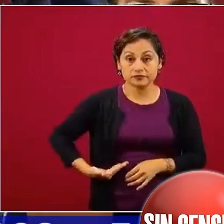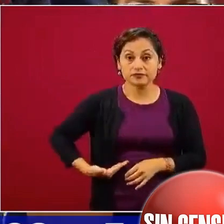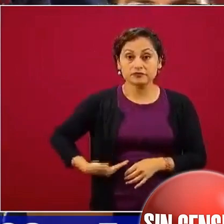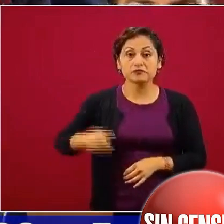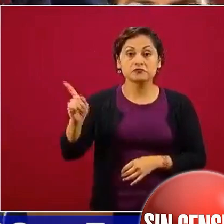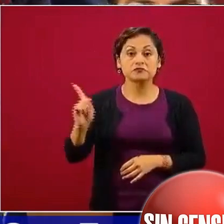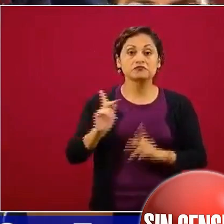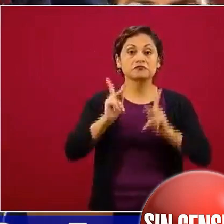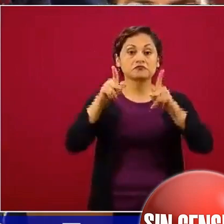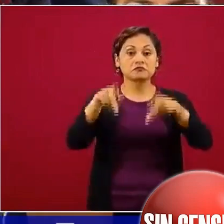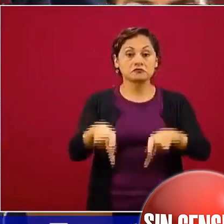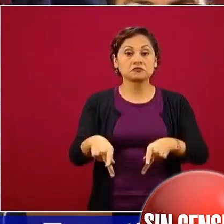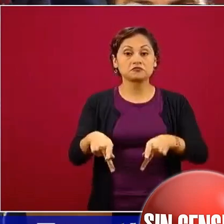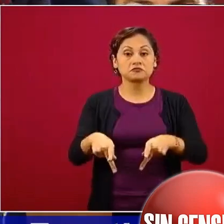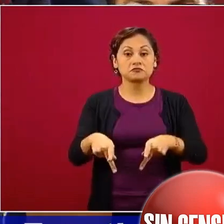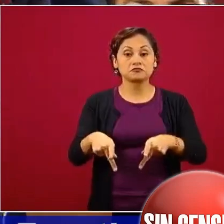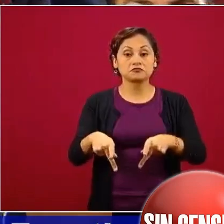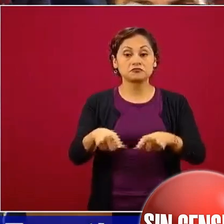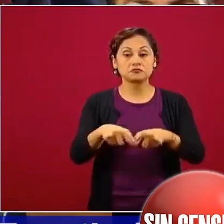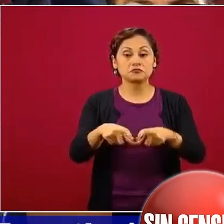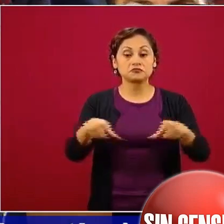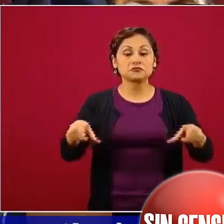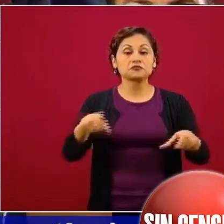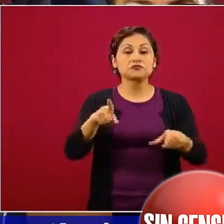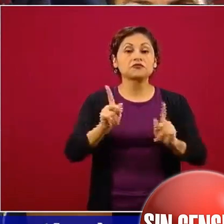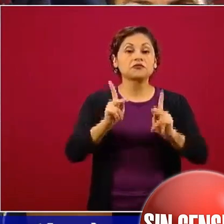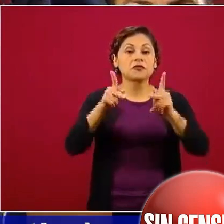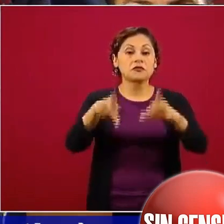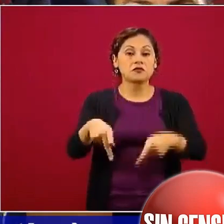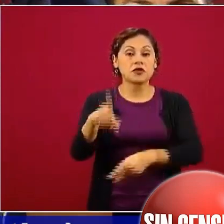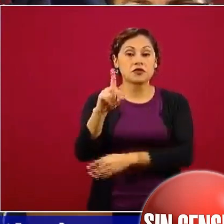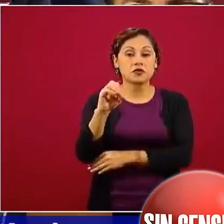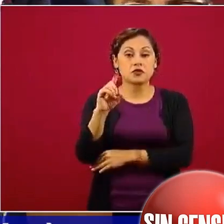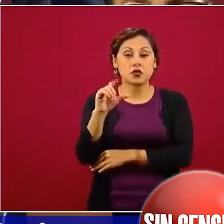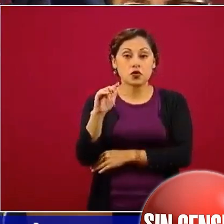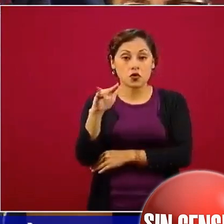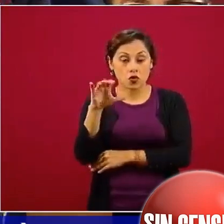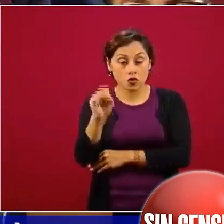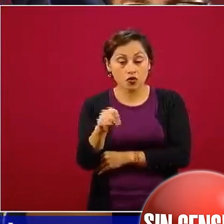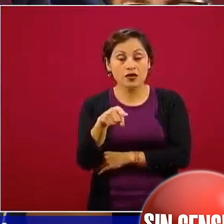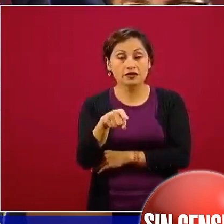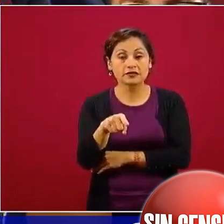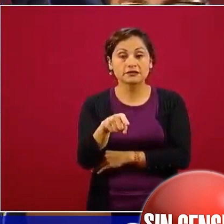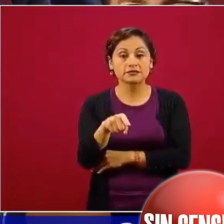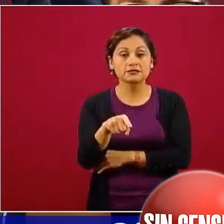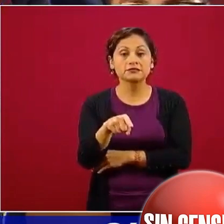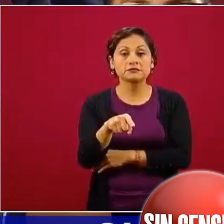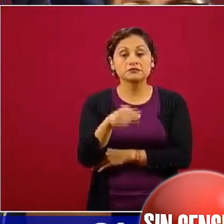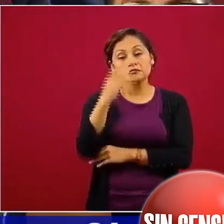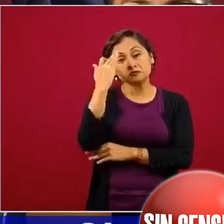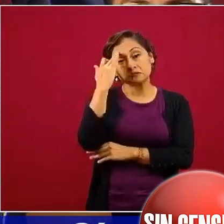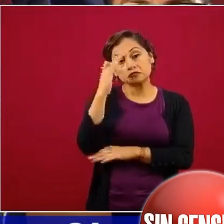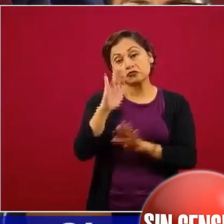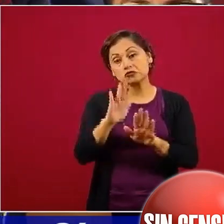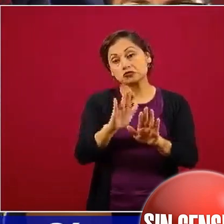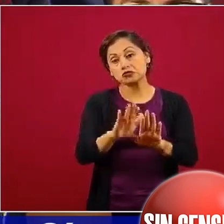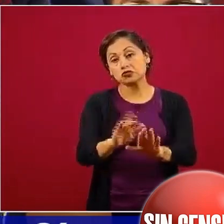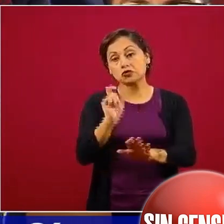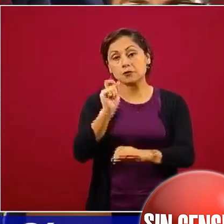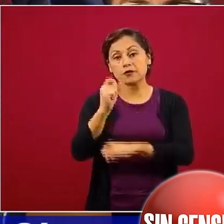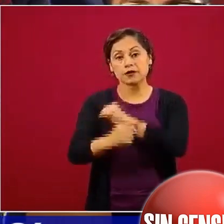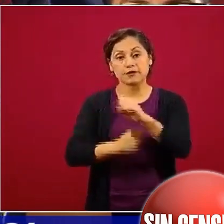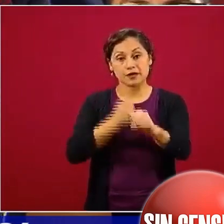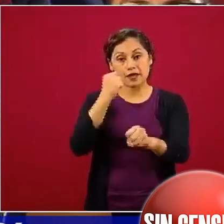sepultado en una tumba de tercera clase en el Panteón Dolores. Por ahí permaneció durante 20 años